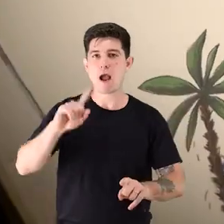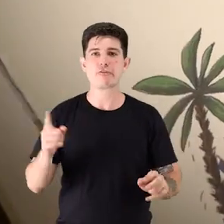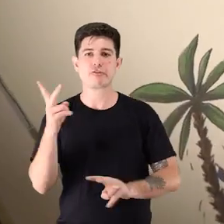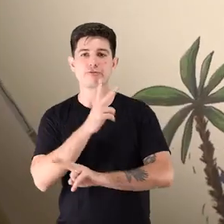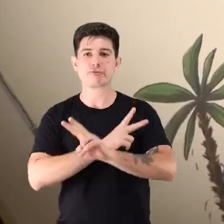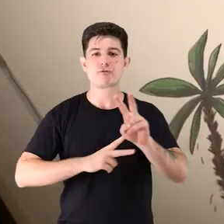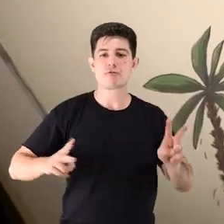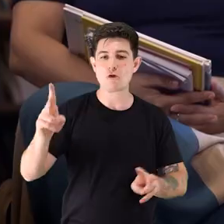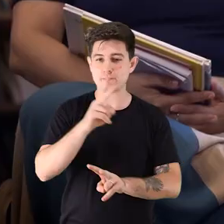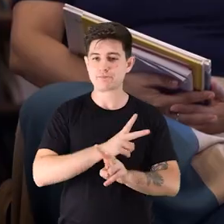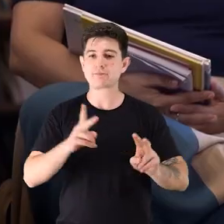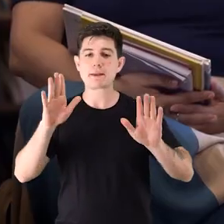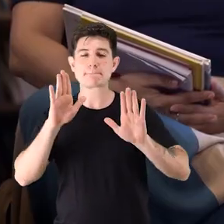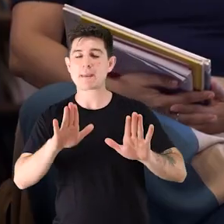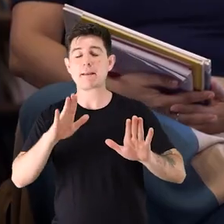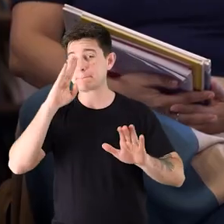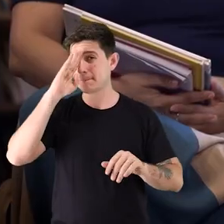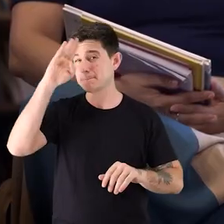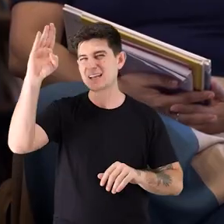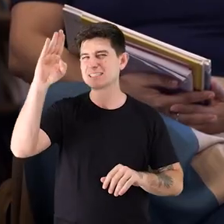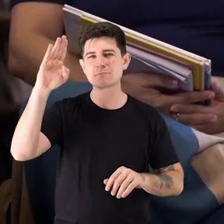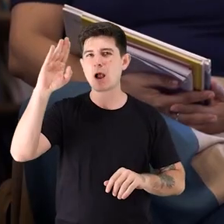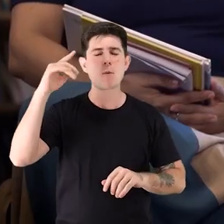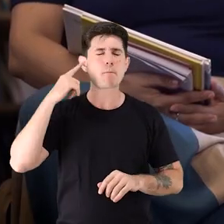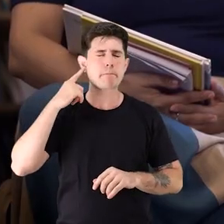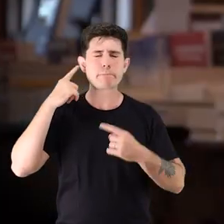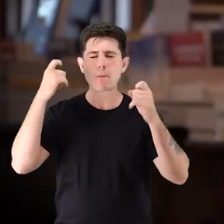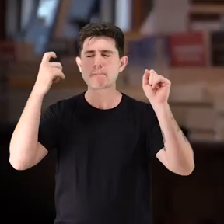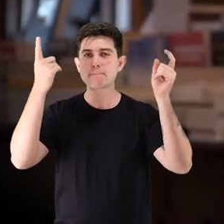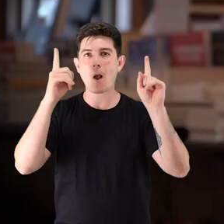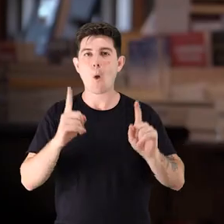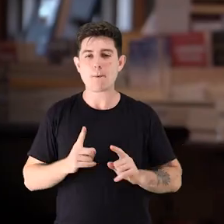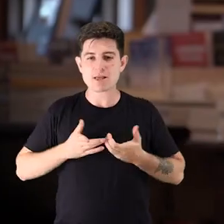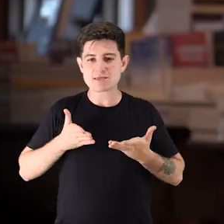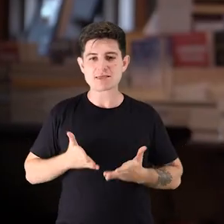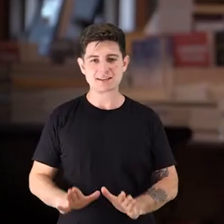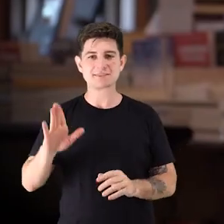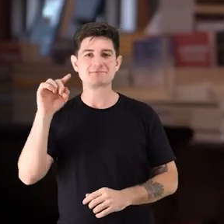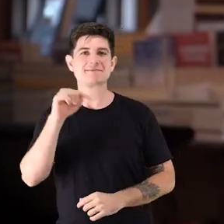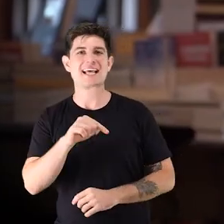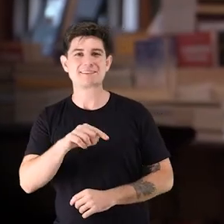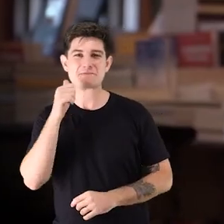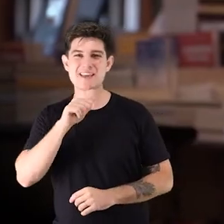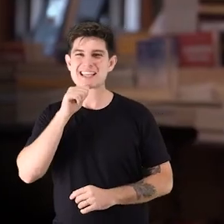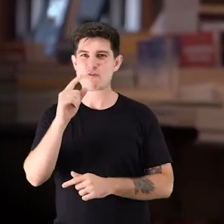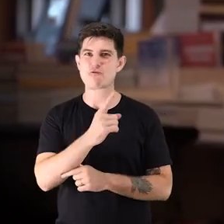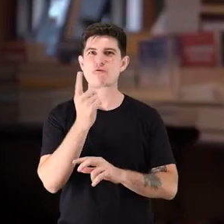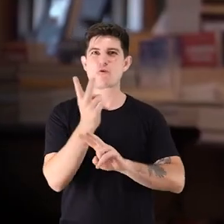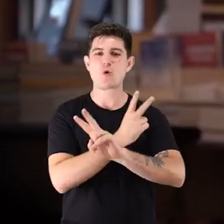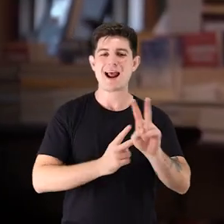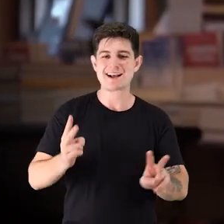un estrépito de truenos y viento. Pero el estrépito más grande de todos fue ella, la